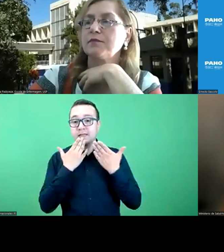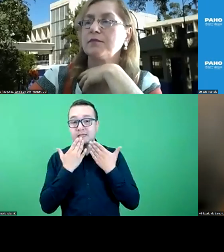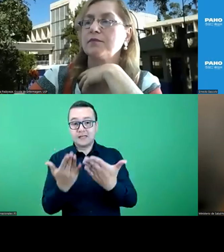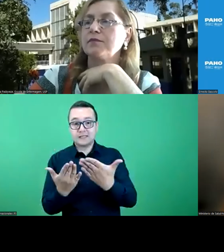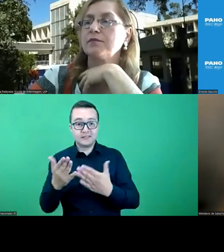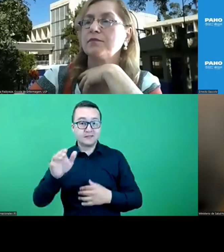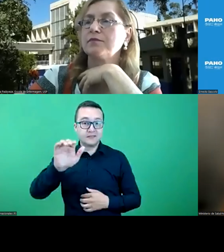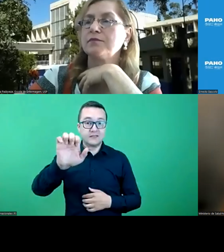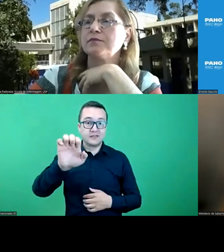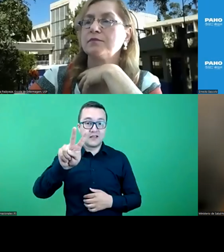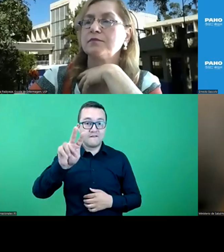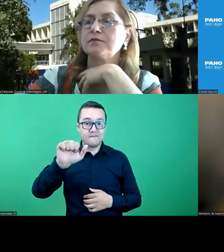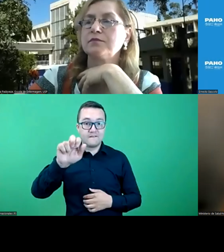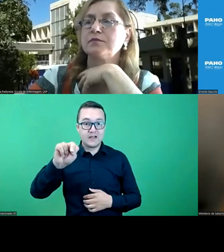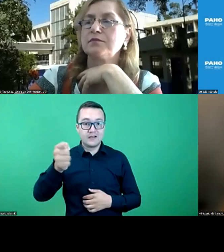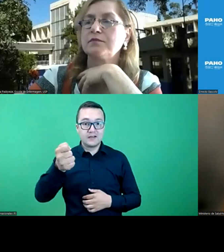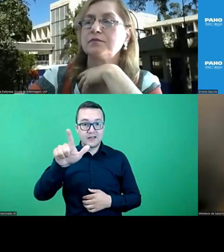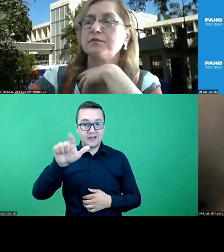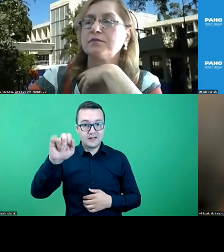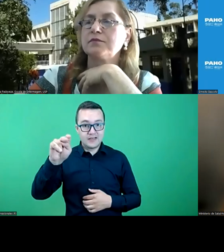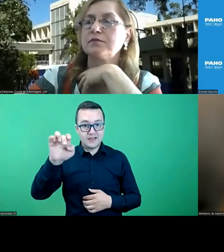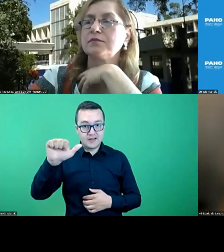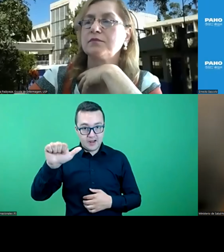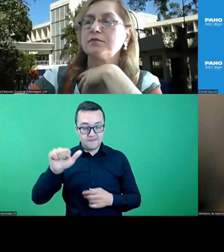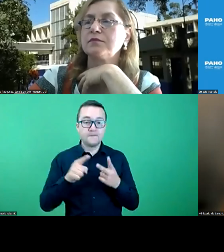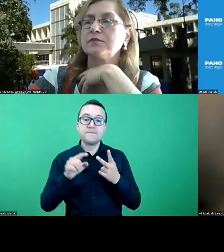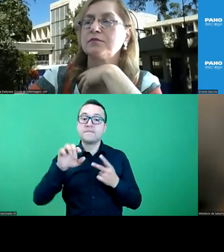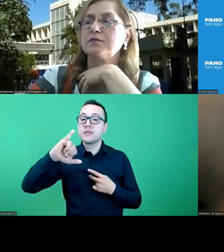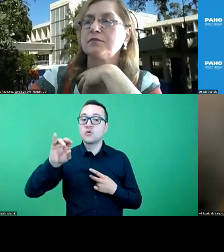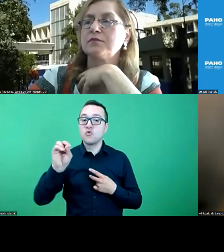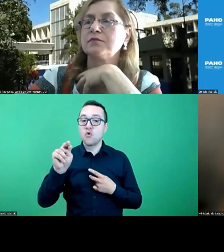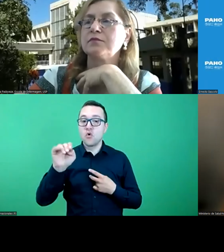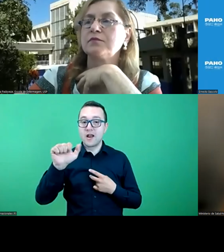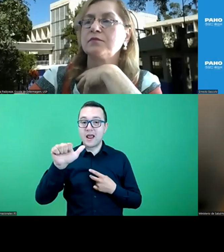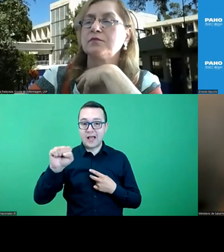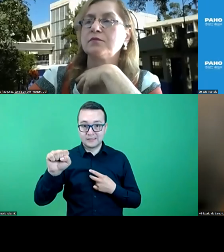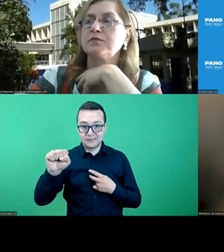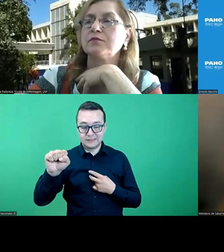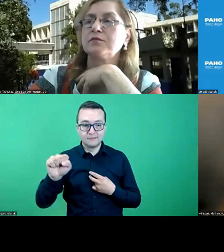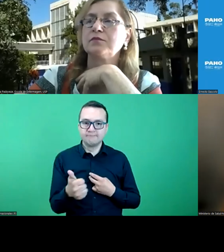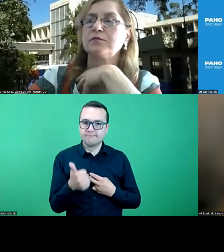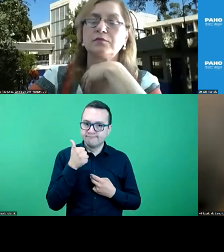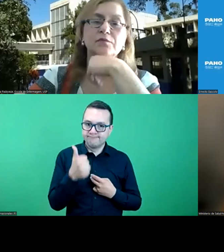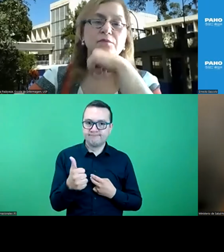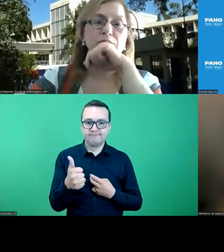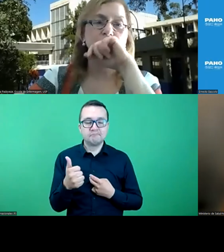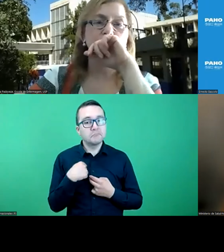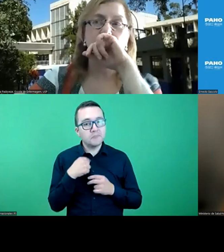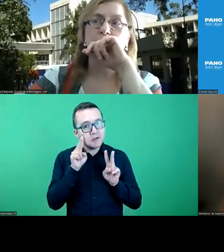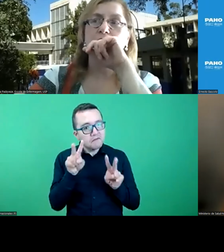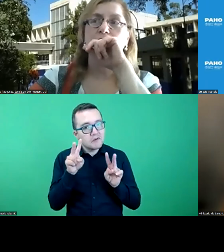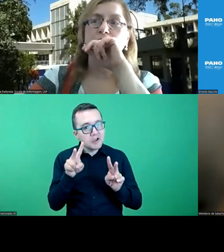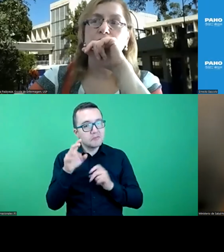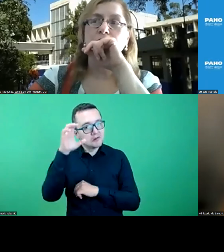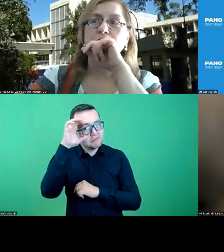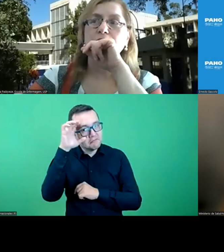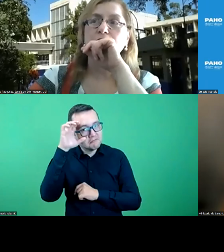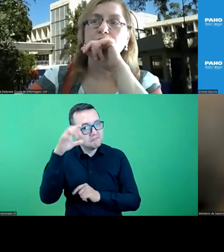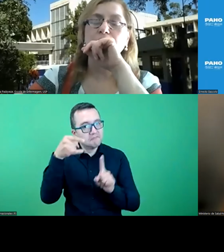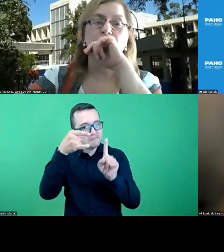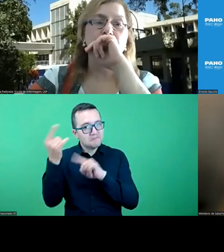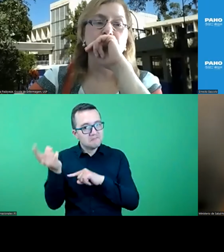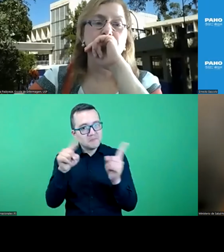Jonás. Me pareció un seminario, un webinar excelente porque de alguna